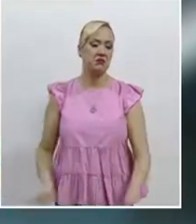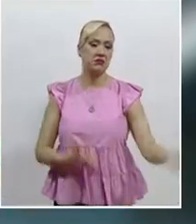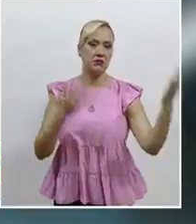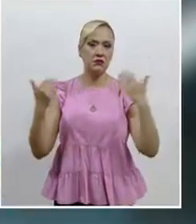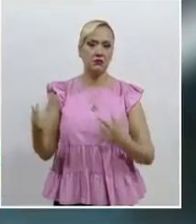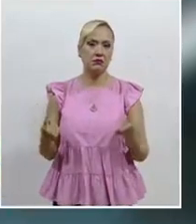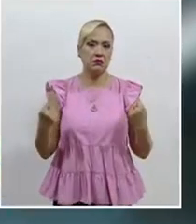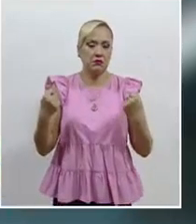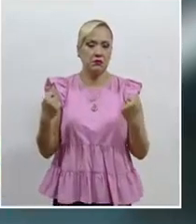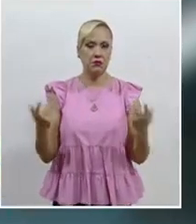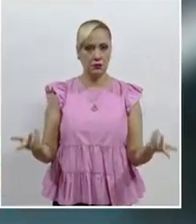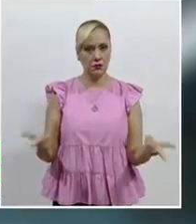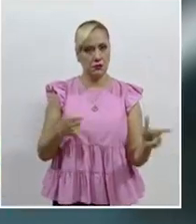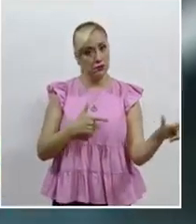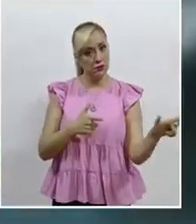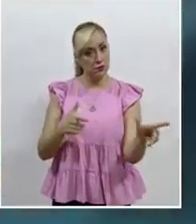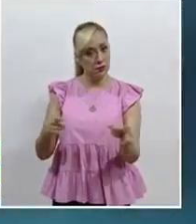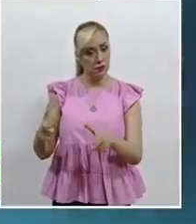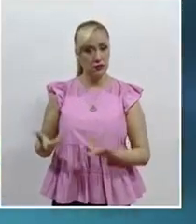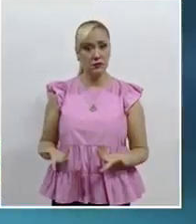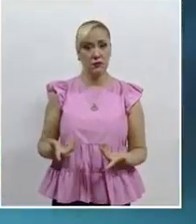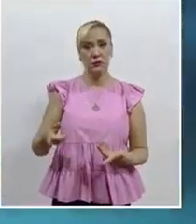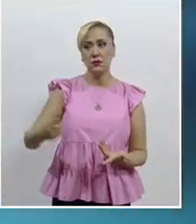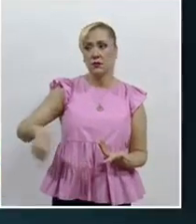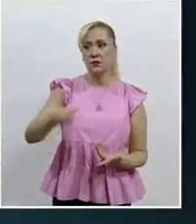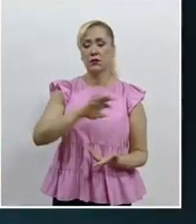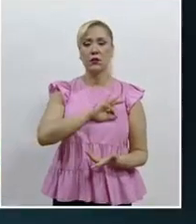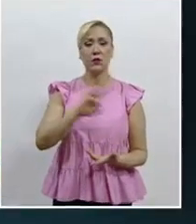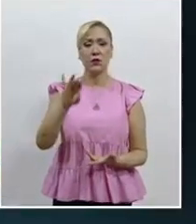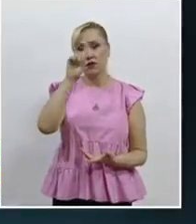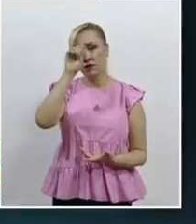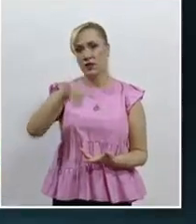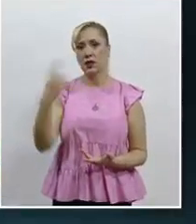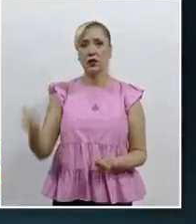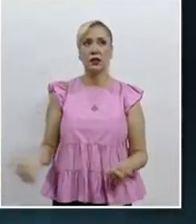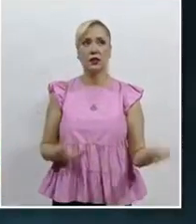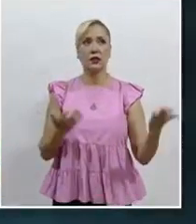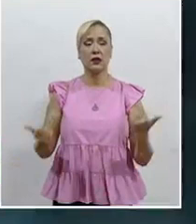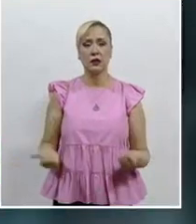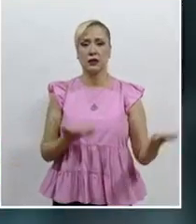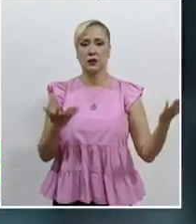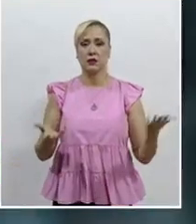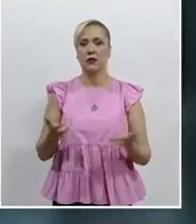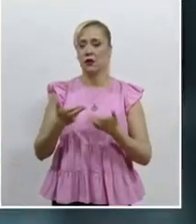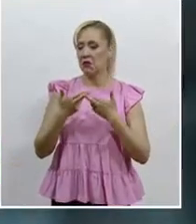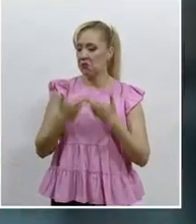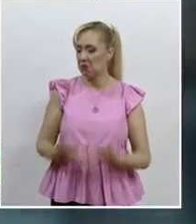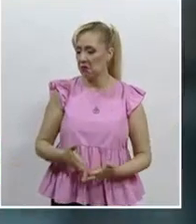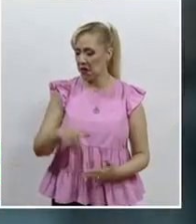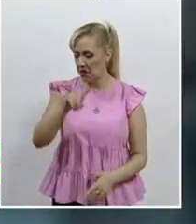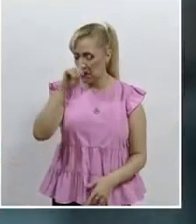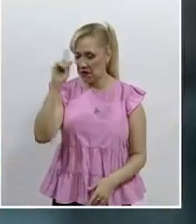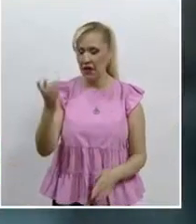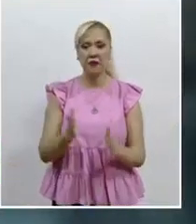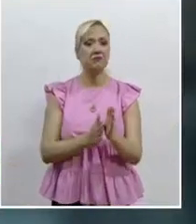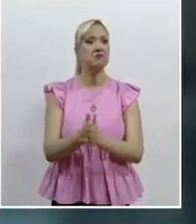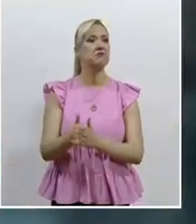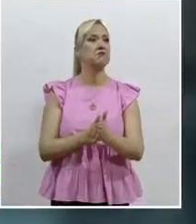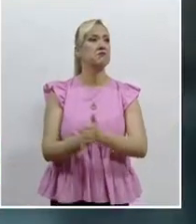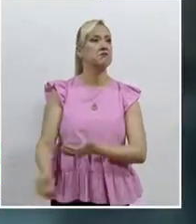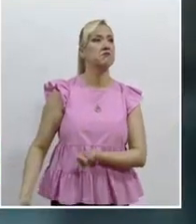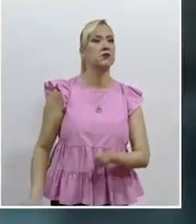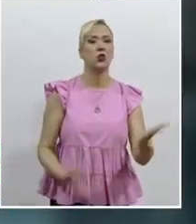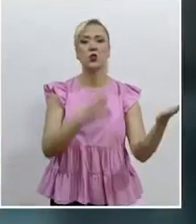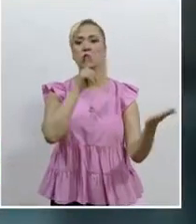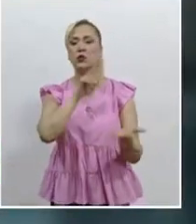privadas relacionadas con armas de fuego que facilitan su tráfico ilícito, su disponibilidad indiscriminada entre la sociedad y el riesgo de